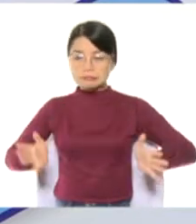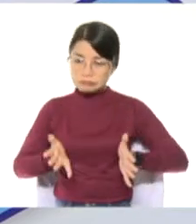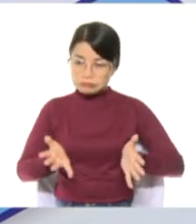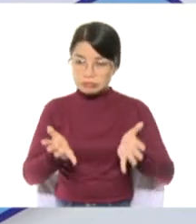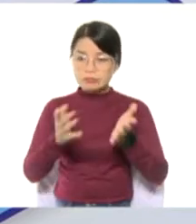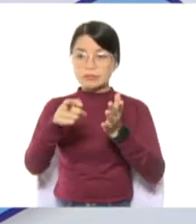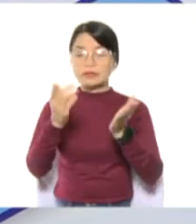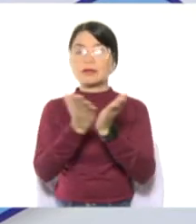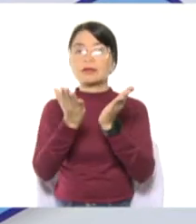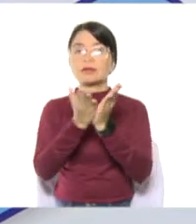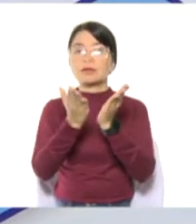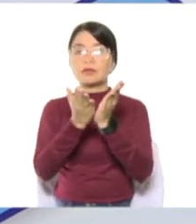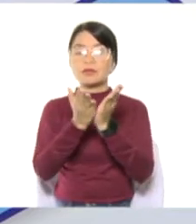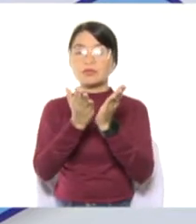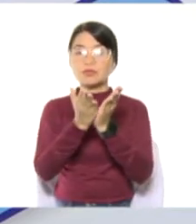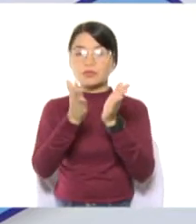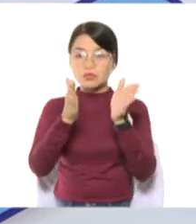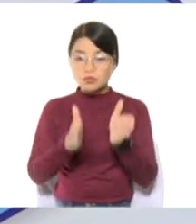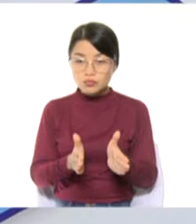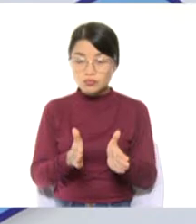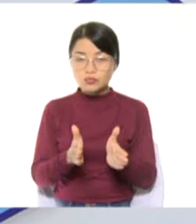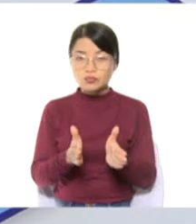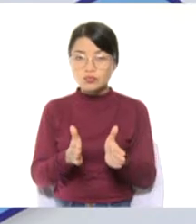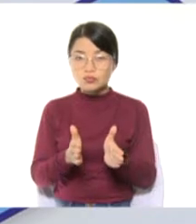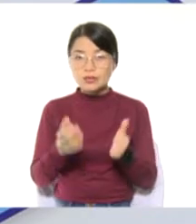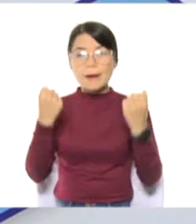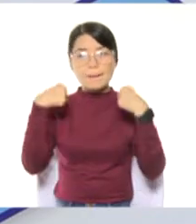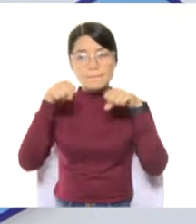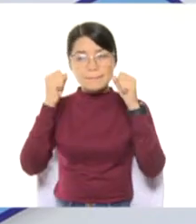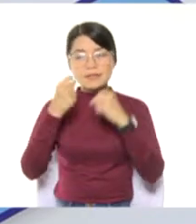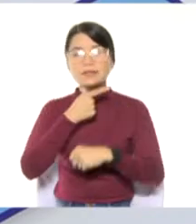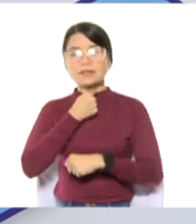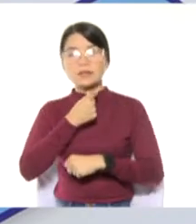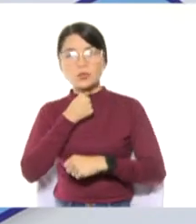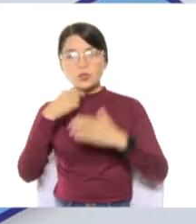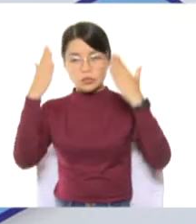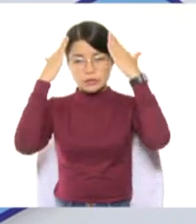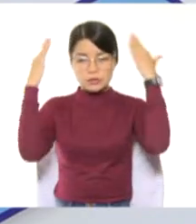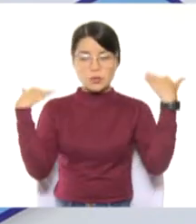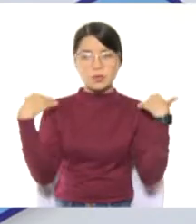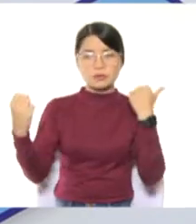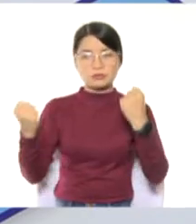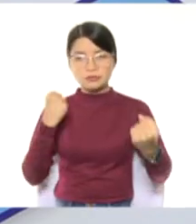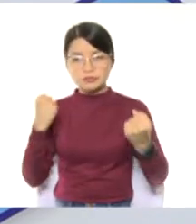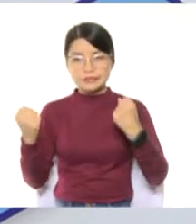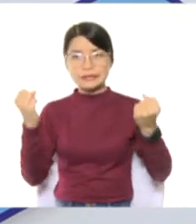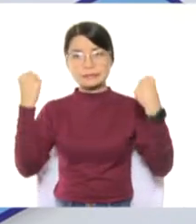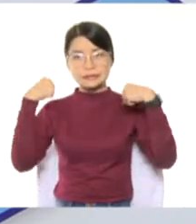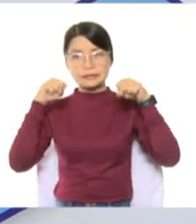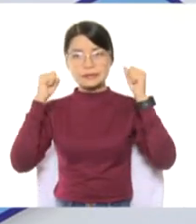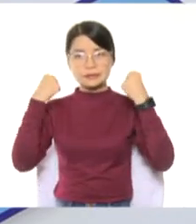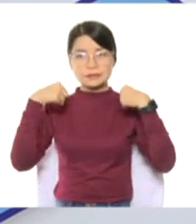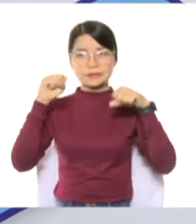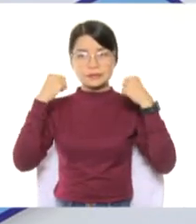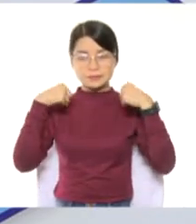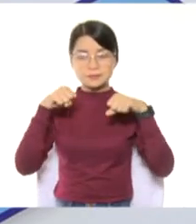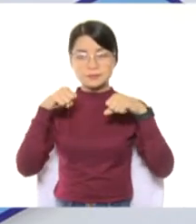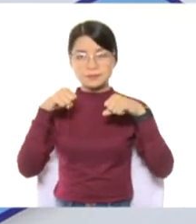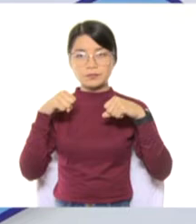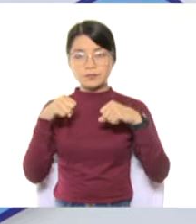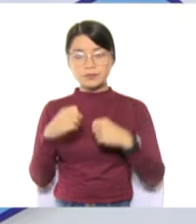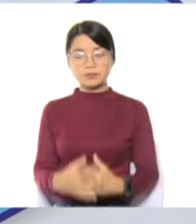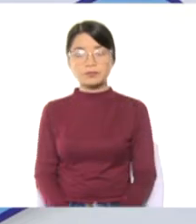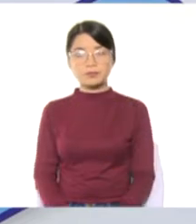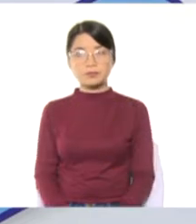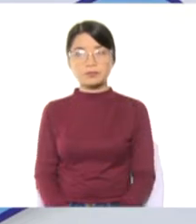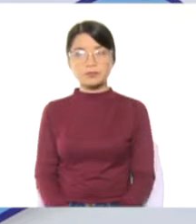hacer que los estudiantes se enamoren de la clase de educación física y darle un trato a todos por igual. Buscar